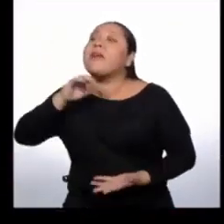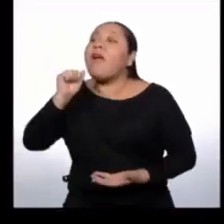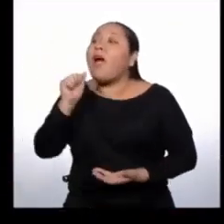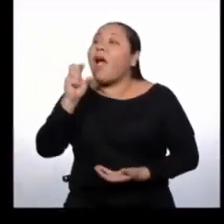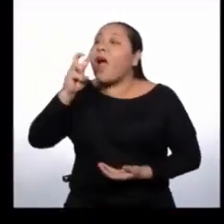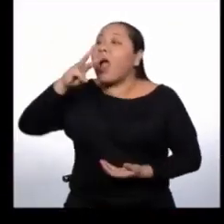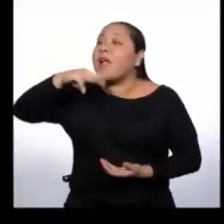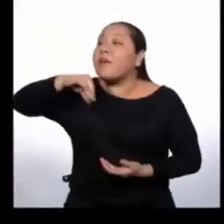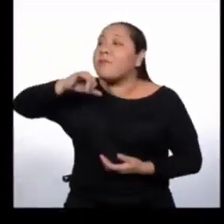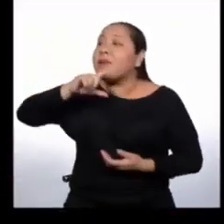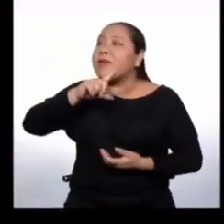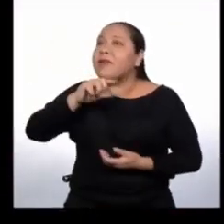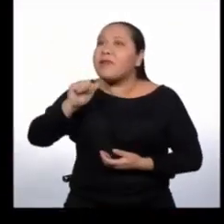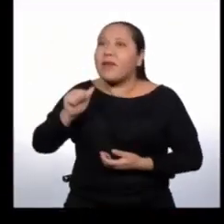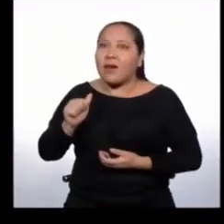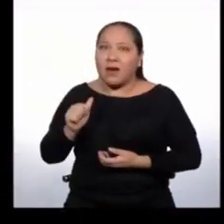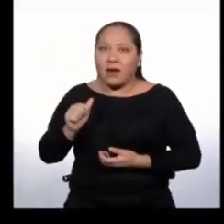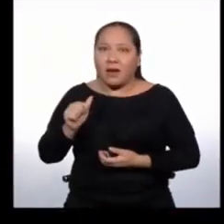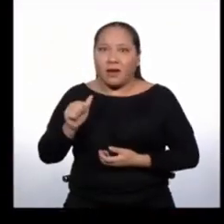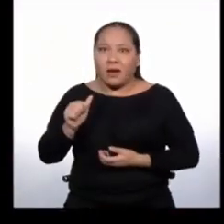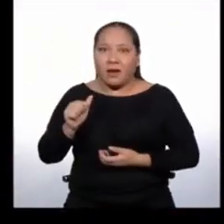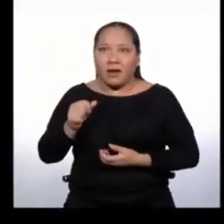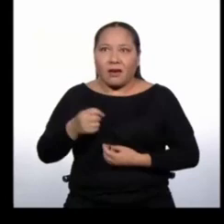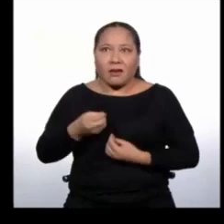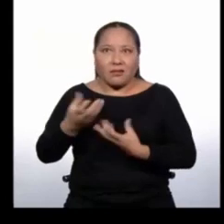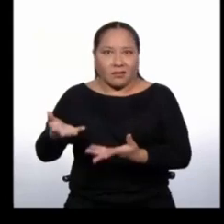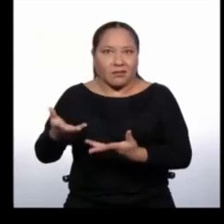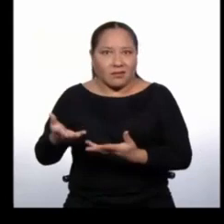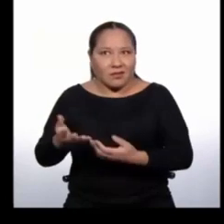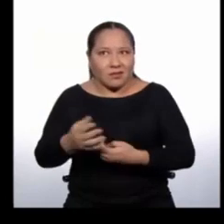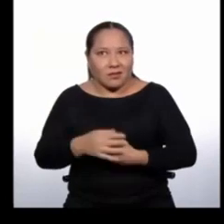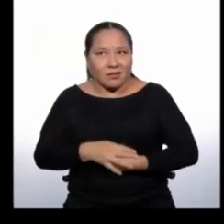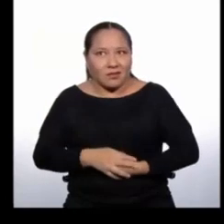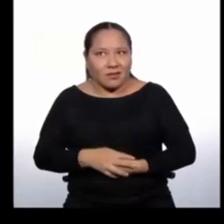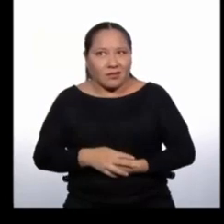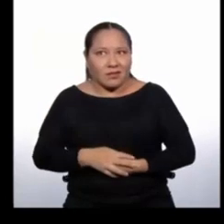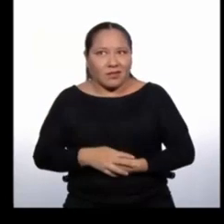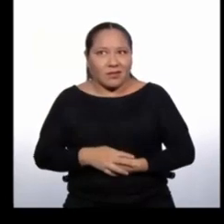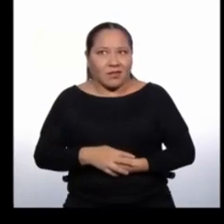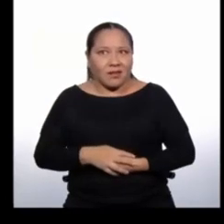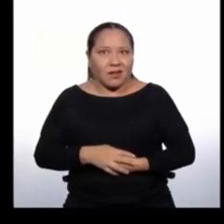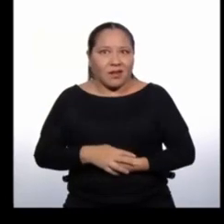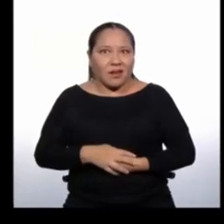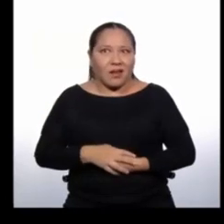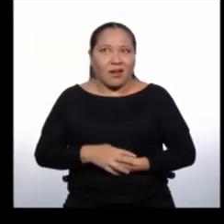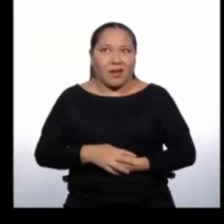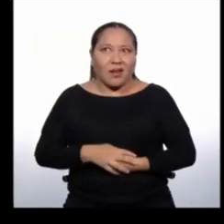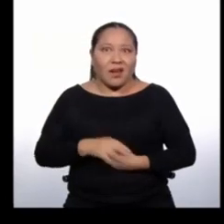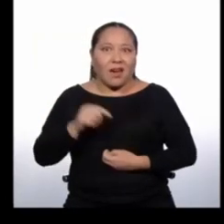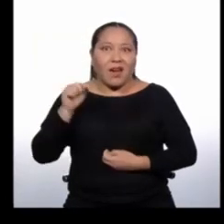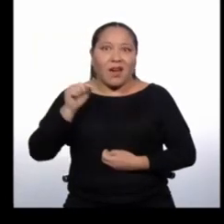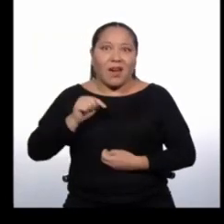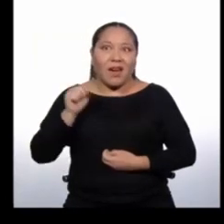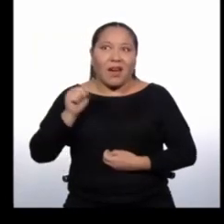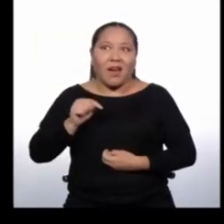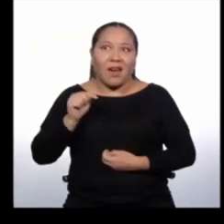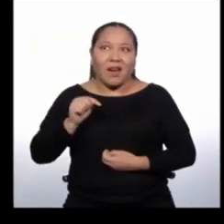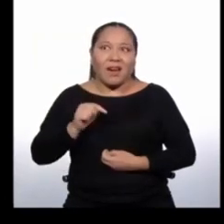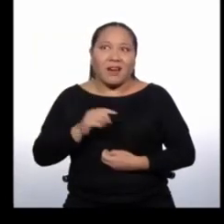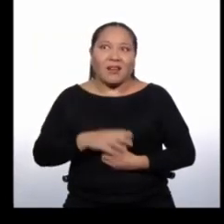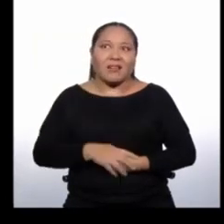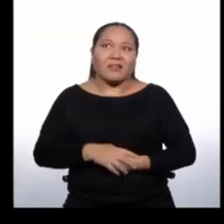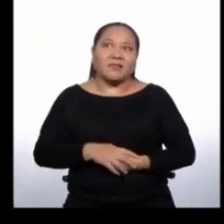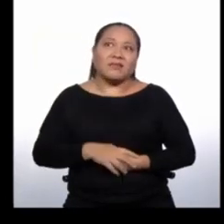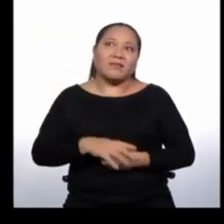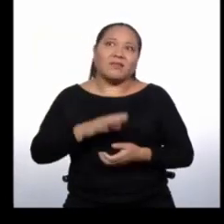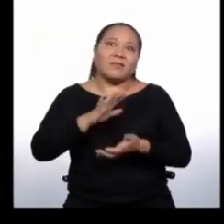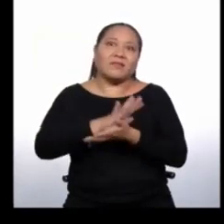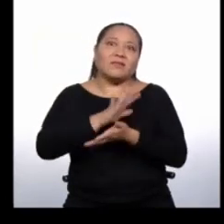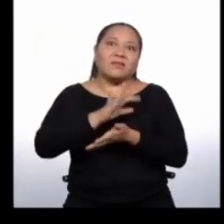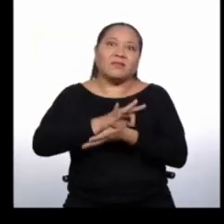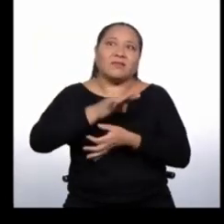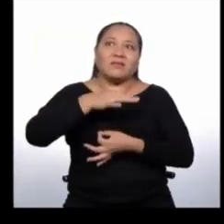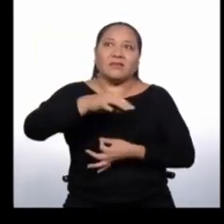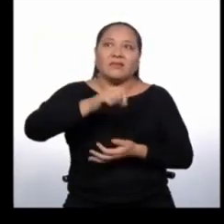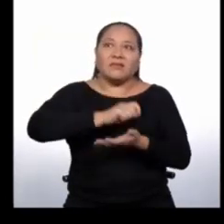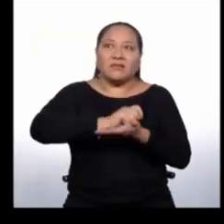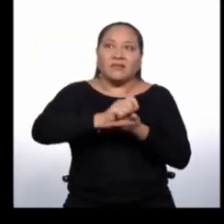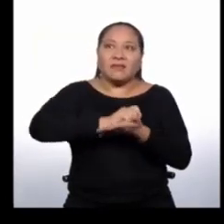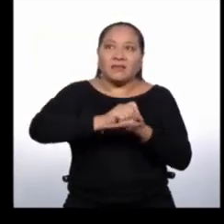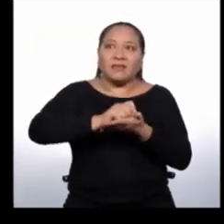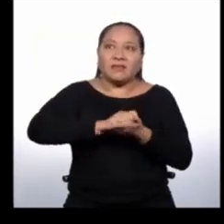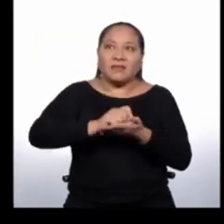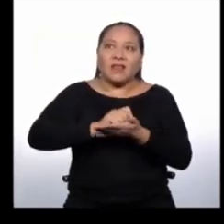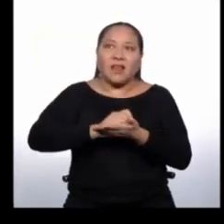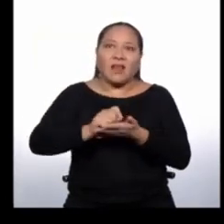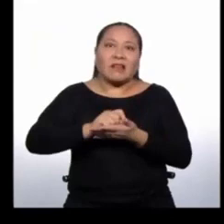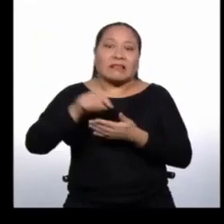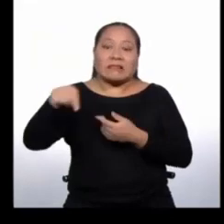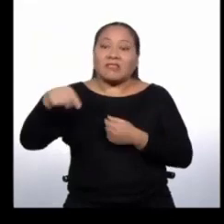Afortunadamente para Tijereta no se había introducido aún el papel sellado en el infierno, lo que en la tierra hace interminable un